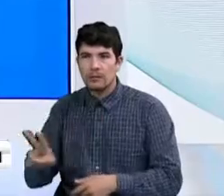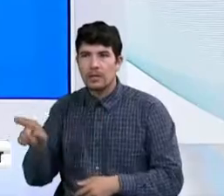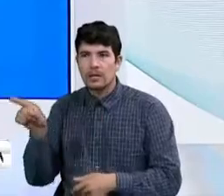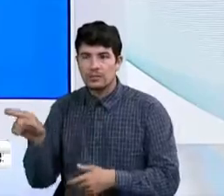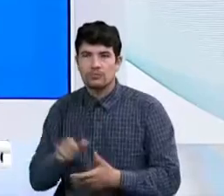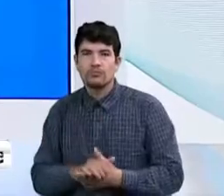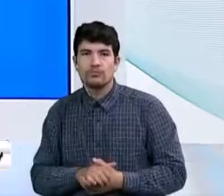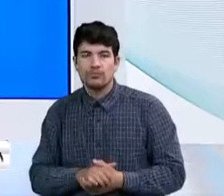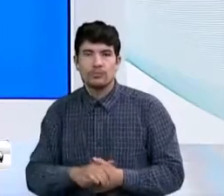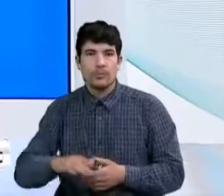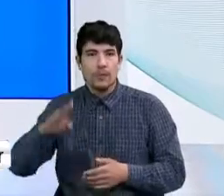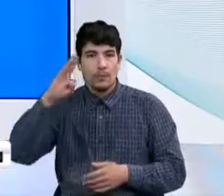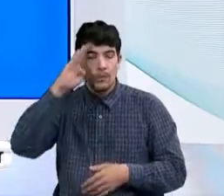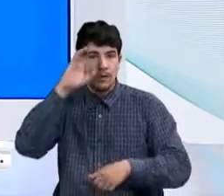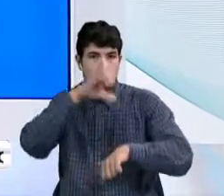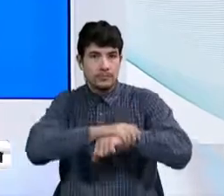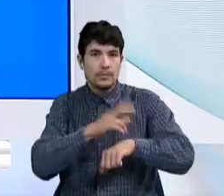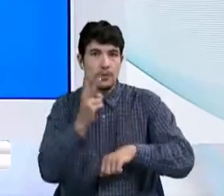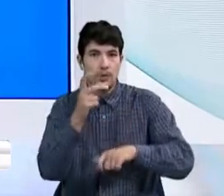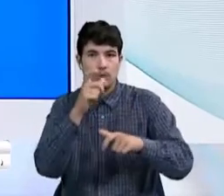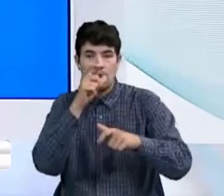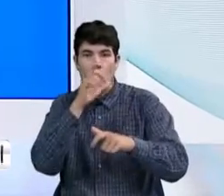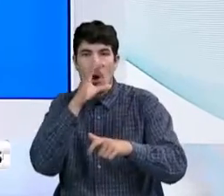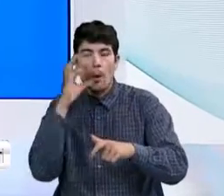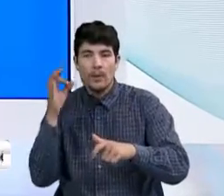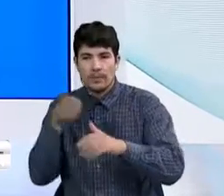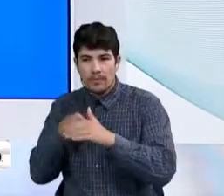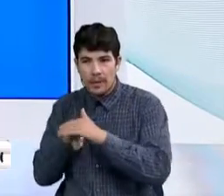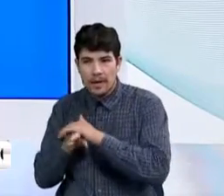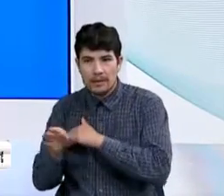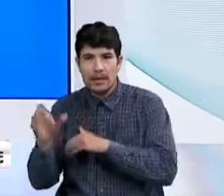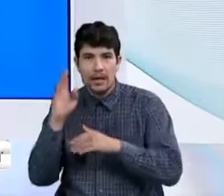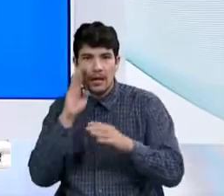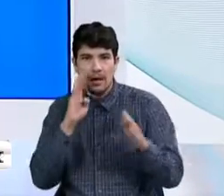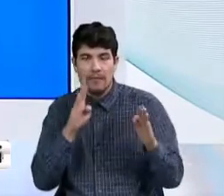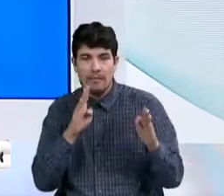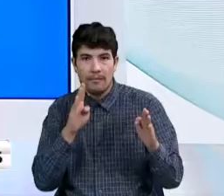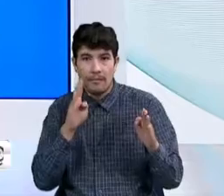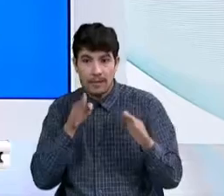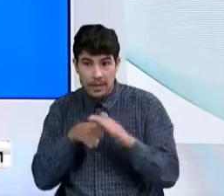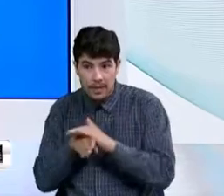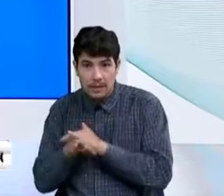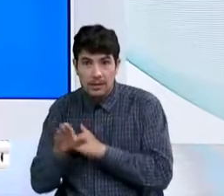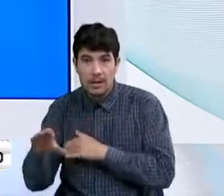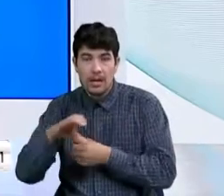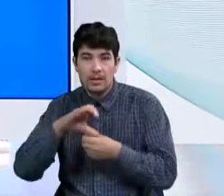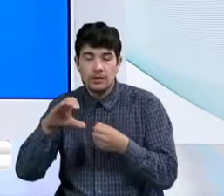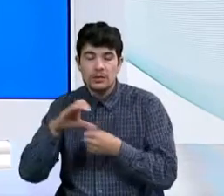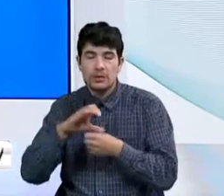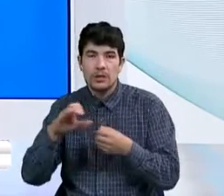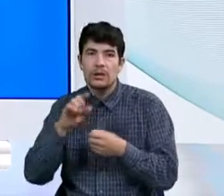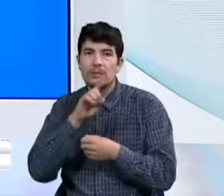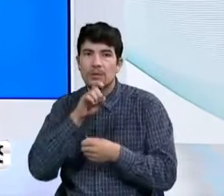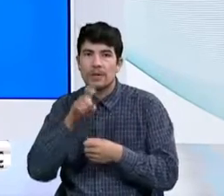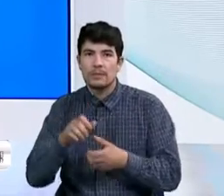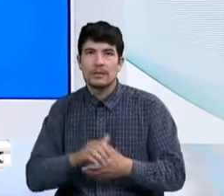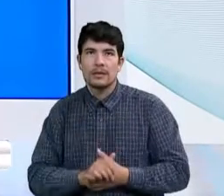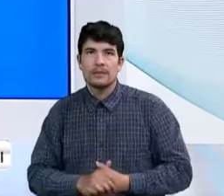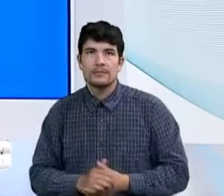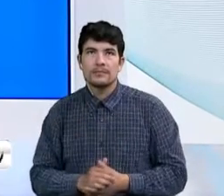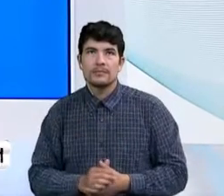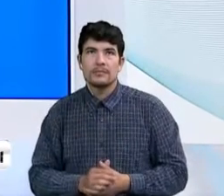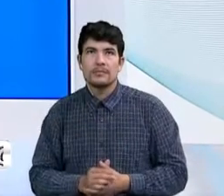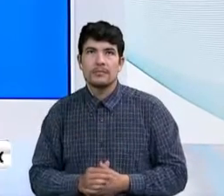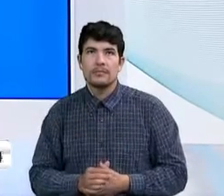y la policía detuvo a dos hombres que planeaban ingresar marihuana a la ciudad de bucaramanga esta droga estaba camuflada al interior de un compresor para